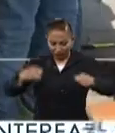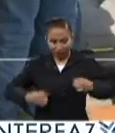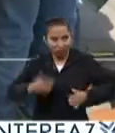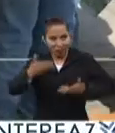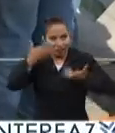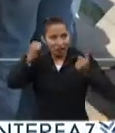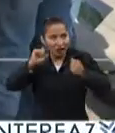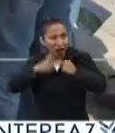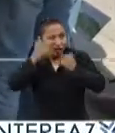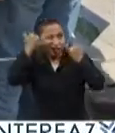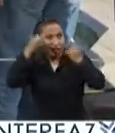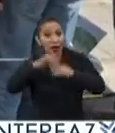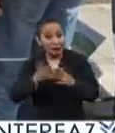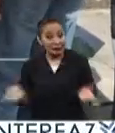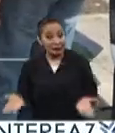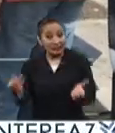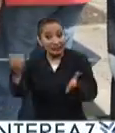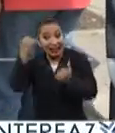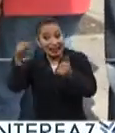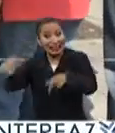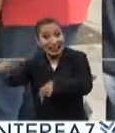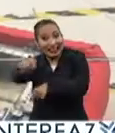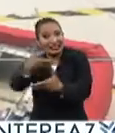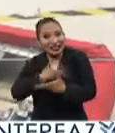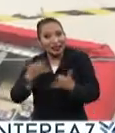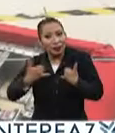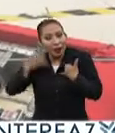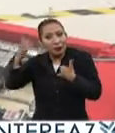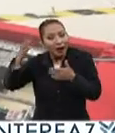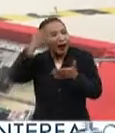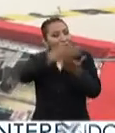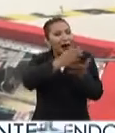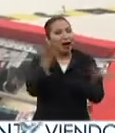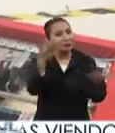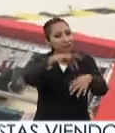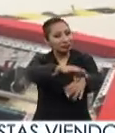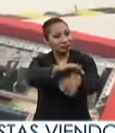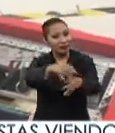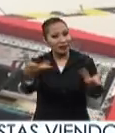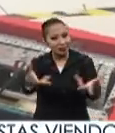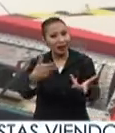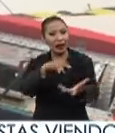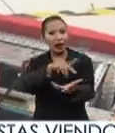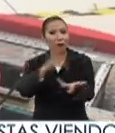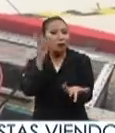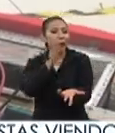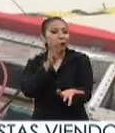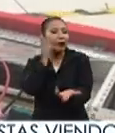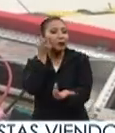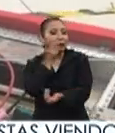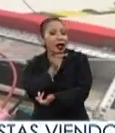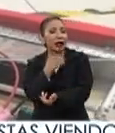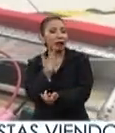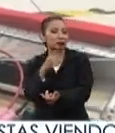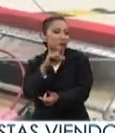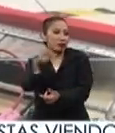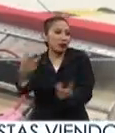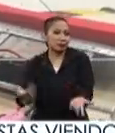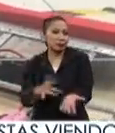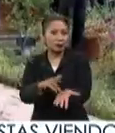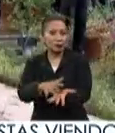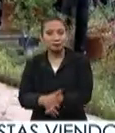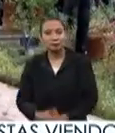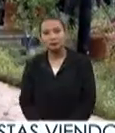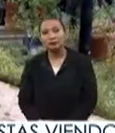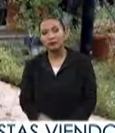estilo. Entonces la idea es impulsar esas ideas que ellos tienen los chavos para que las puedan realmente desarrollar, prototipar y pues